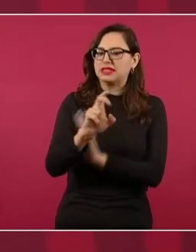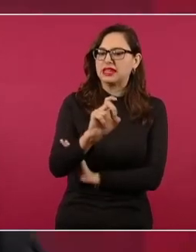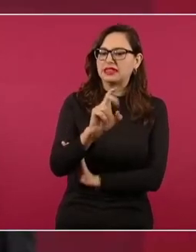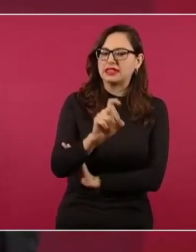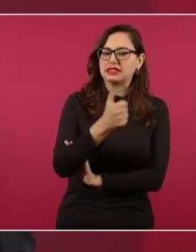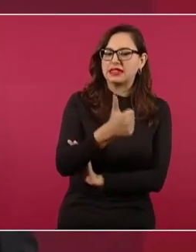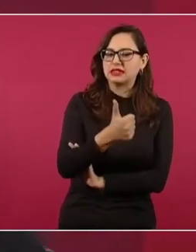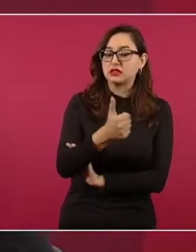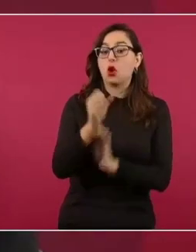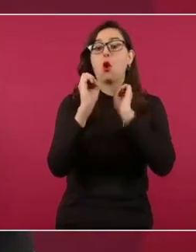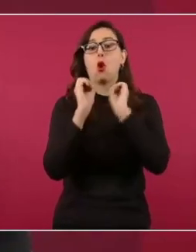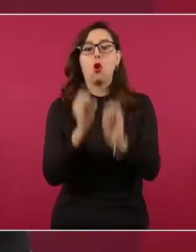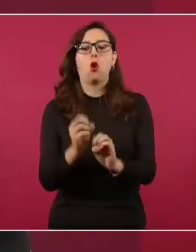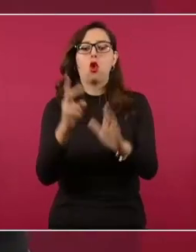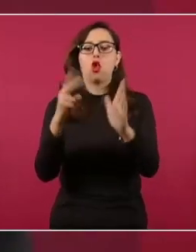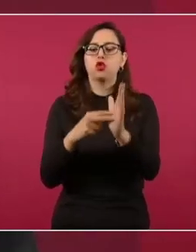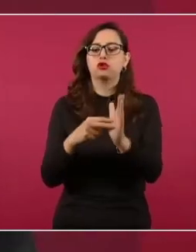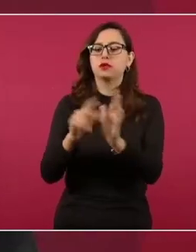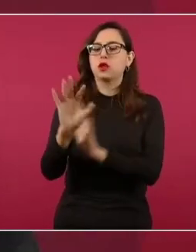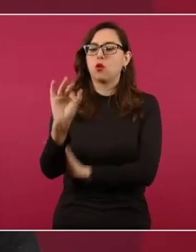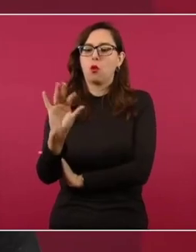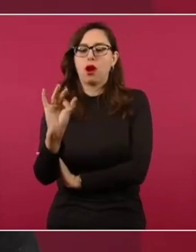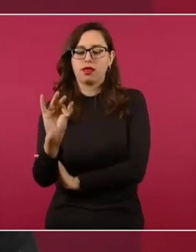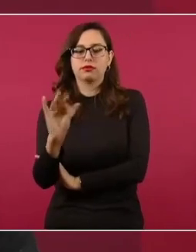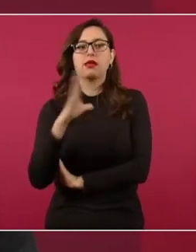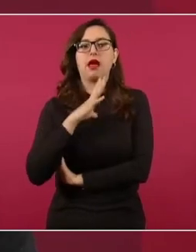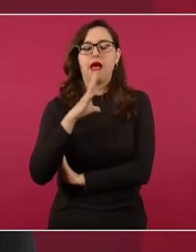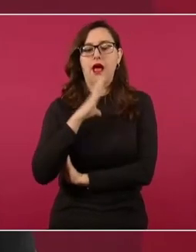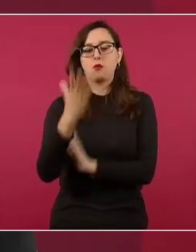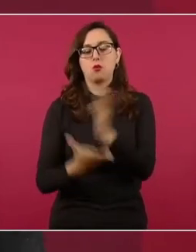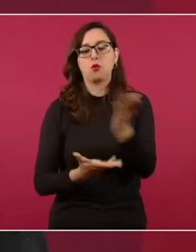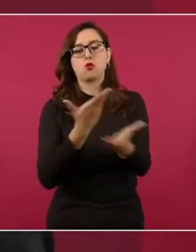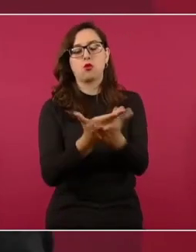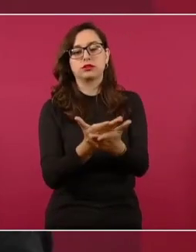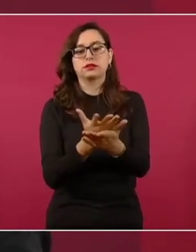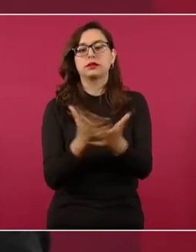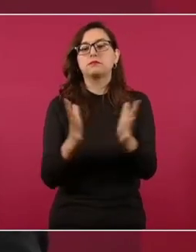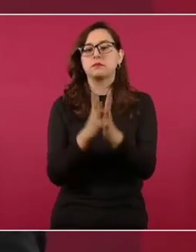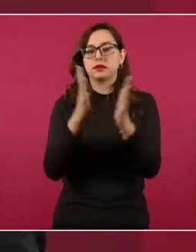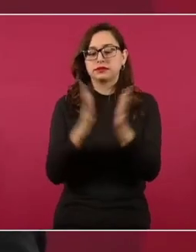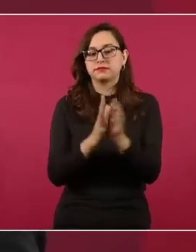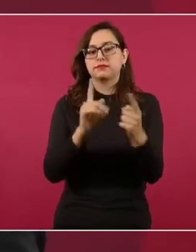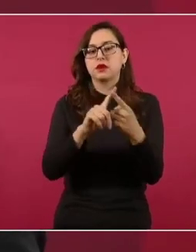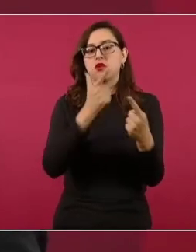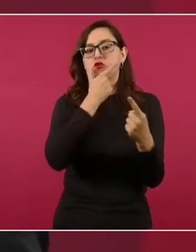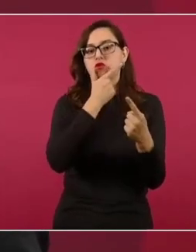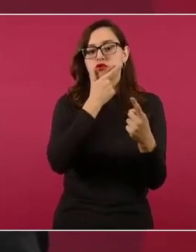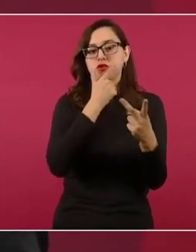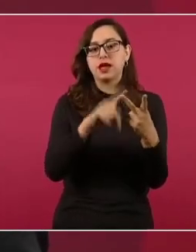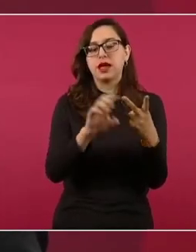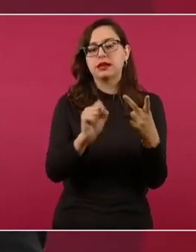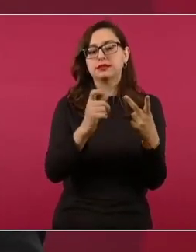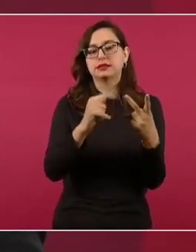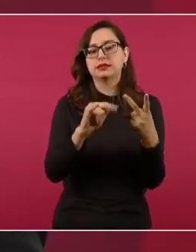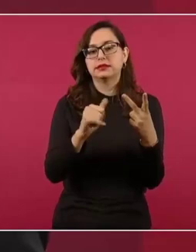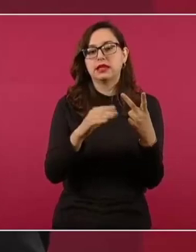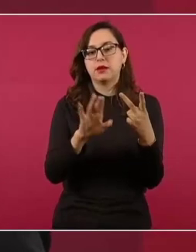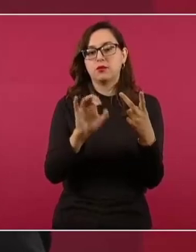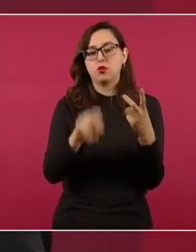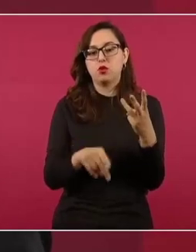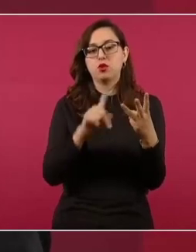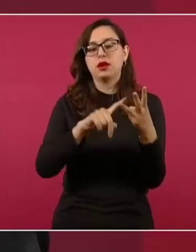2040. Son esas dos opciones. ¿Quiénes están ahora participando? Londres, Estambul,